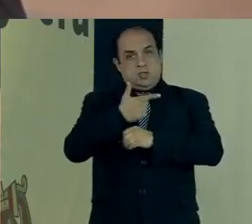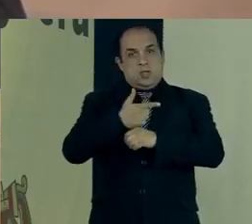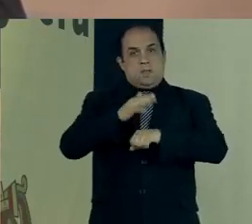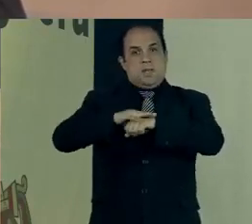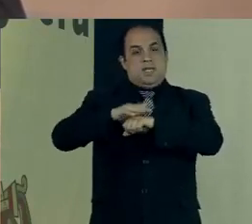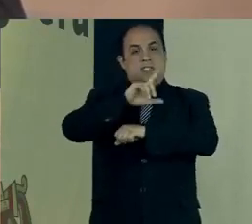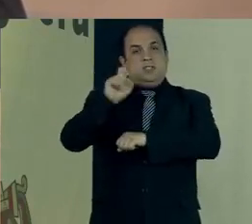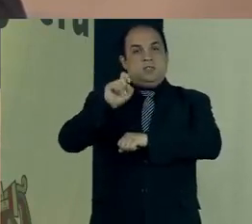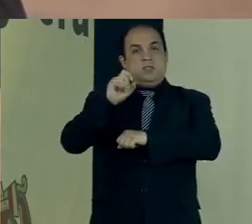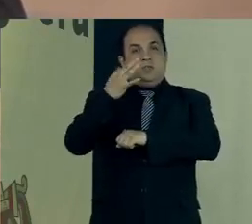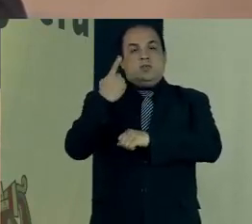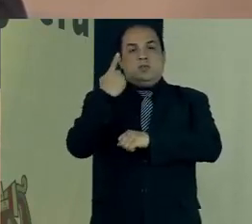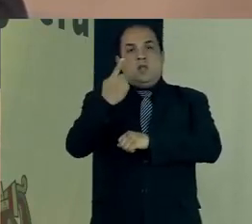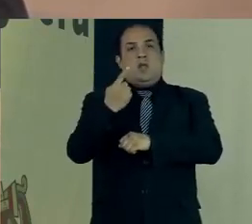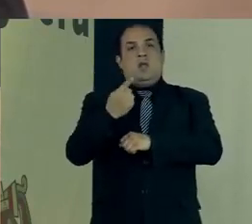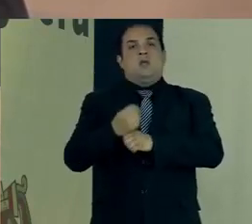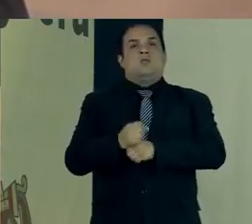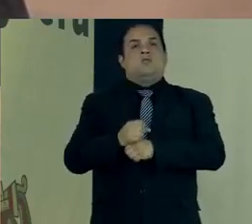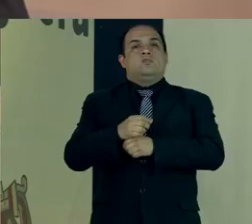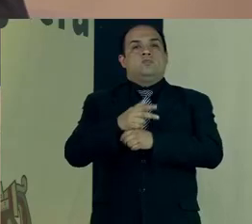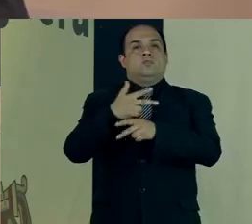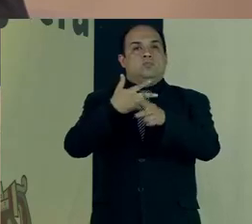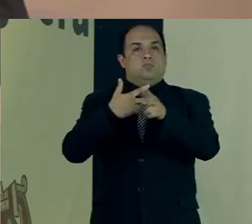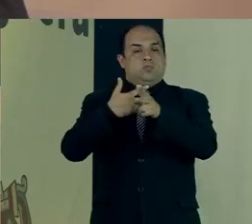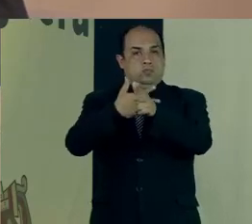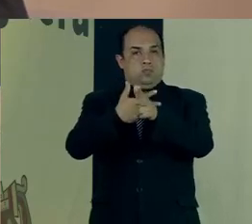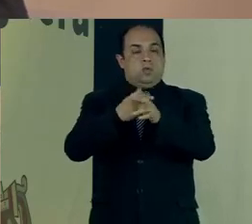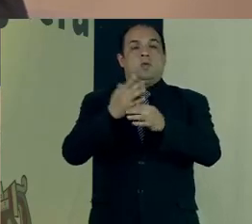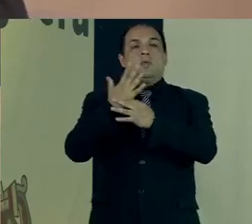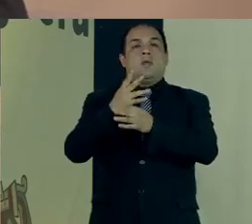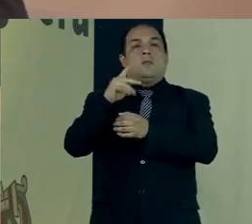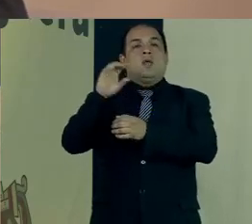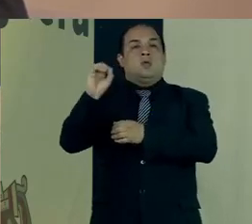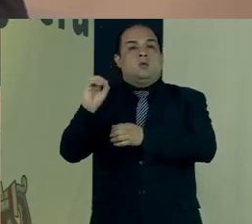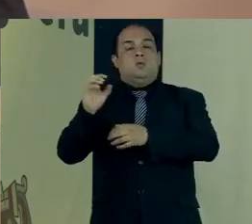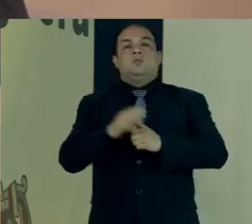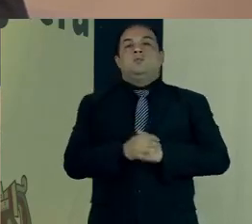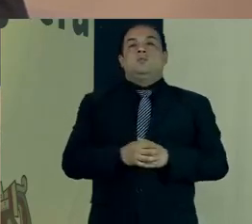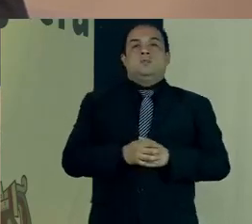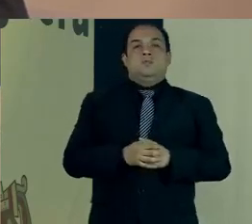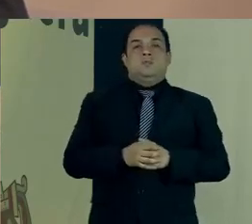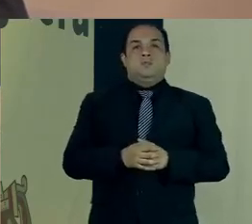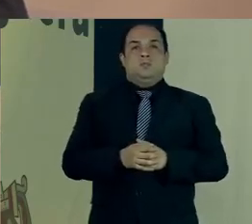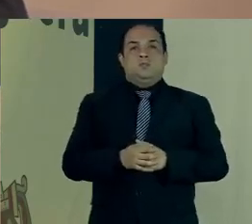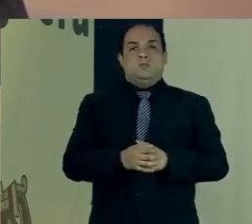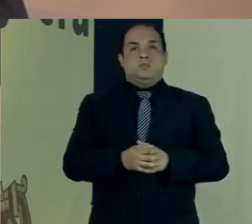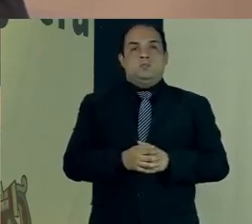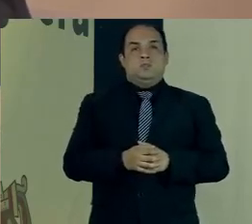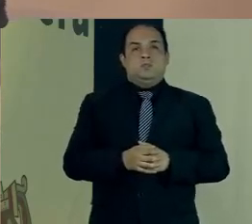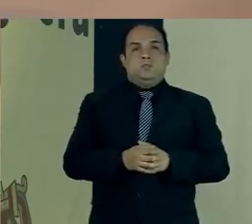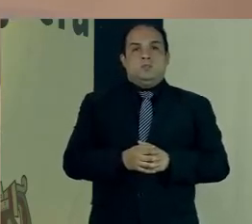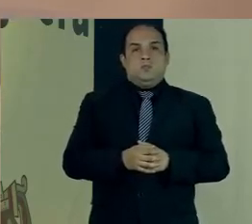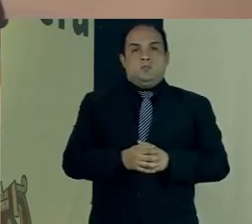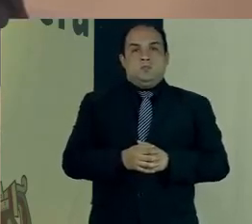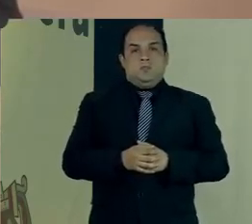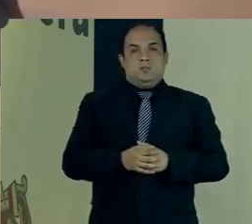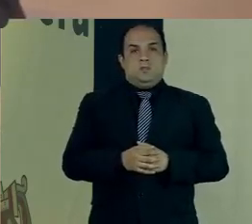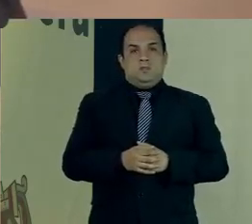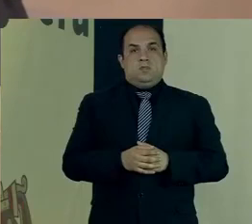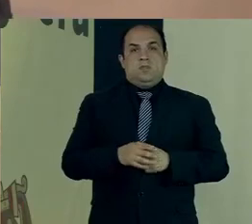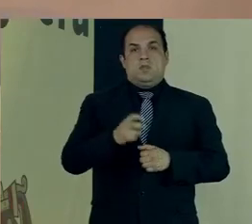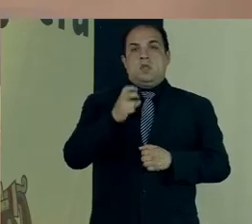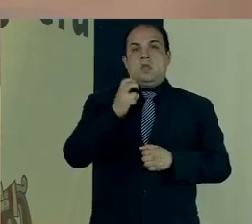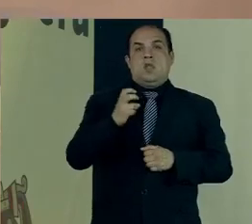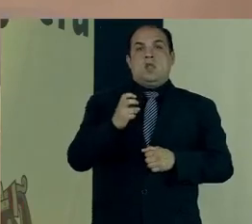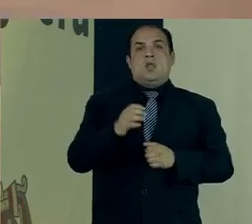de 151 emisiones y como ya decía paco interesantemente estos